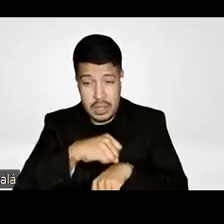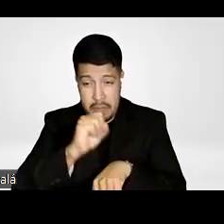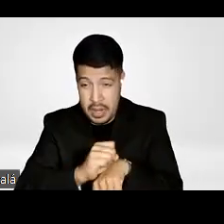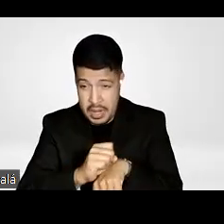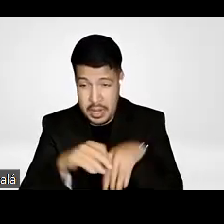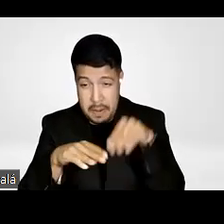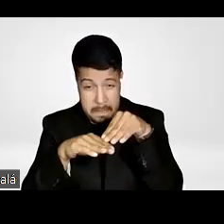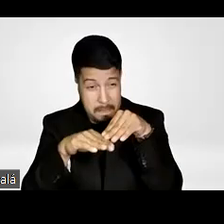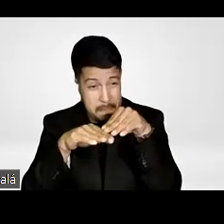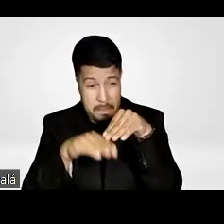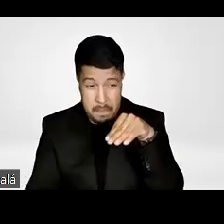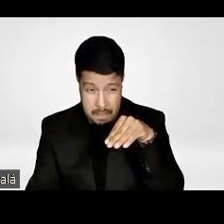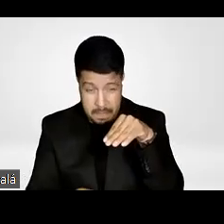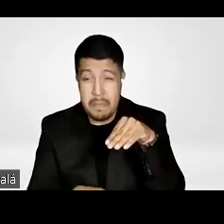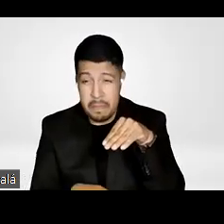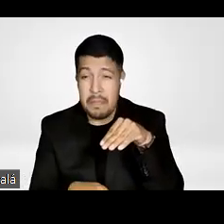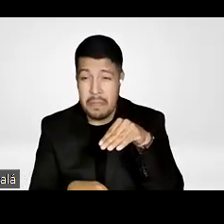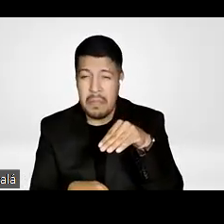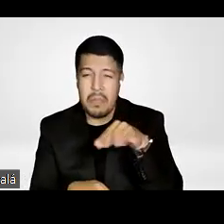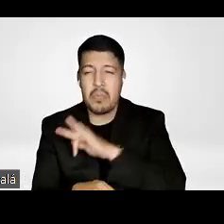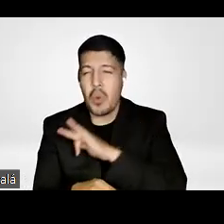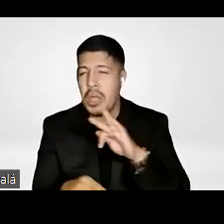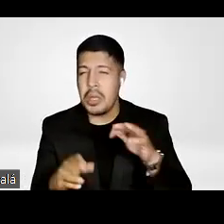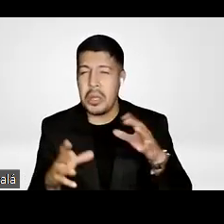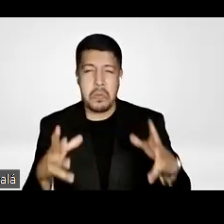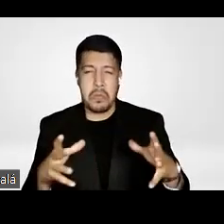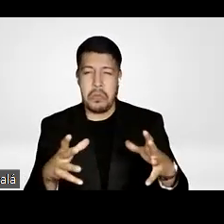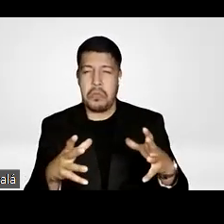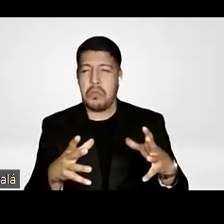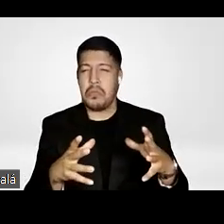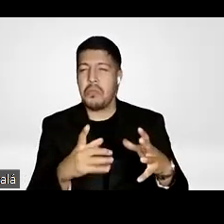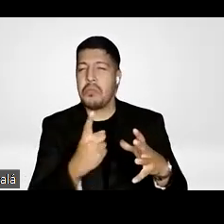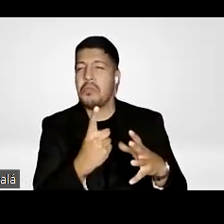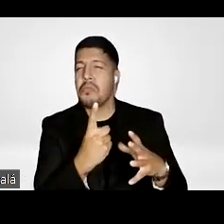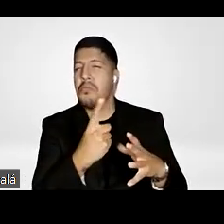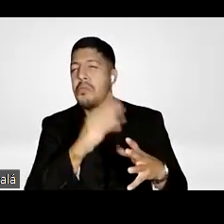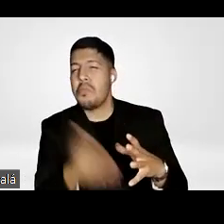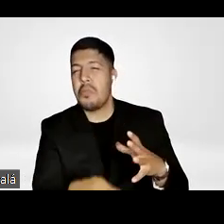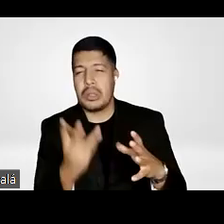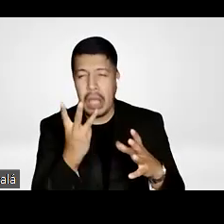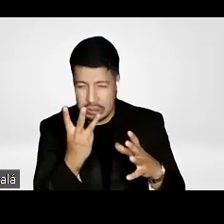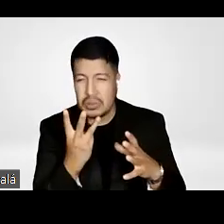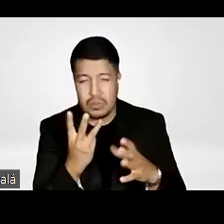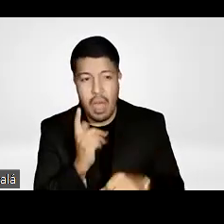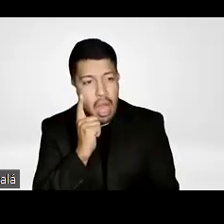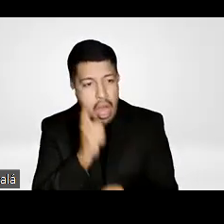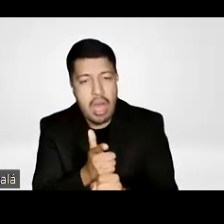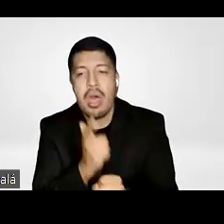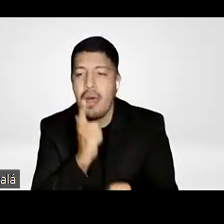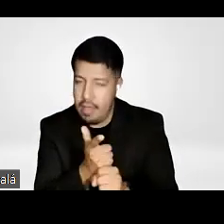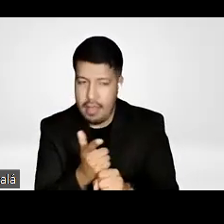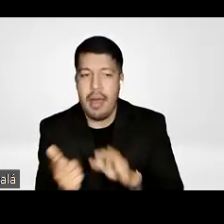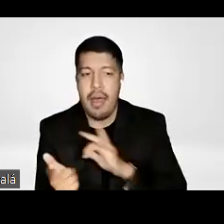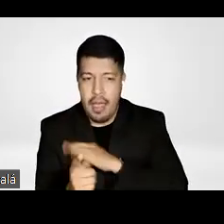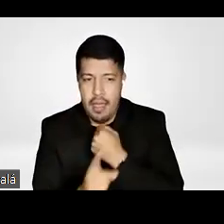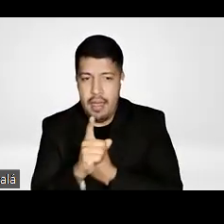con parálisis cerebral tuvieron un ultrasonido normal al nacimiento. Es muy importante pensar, sí,